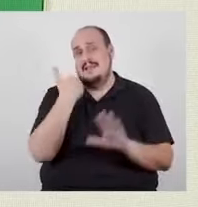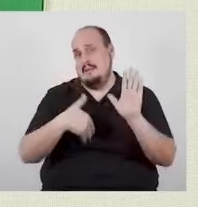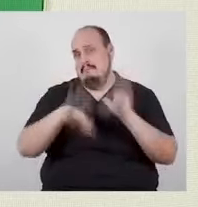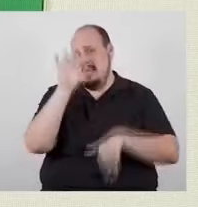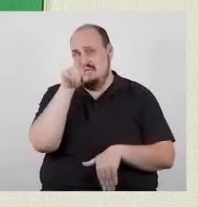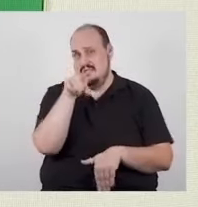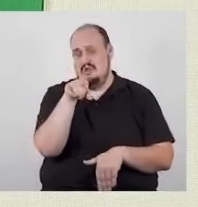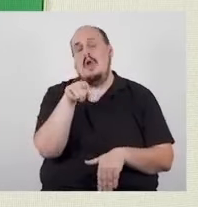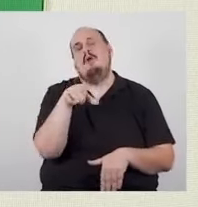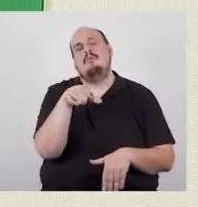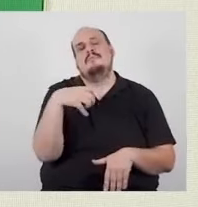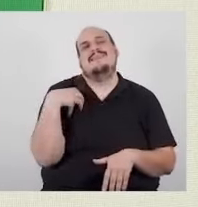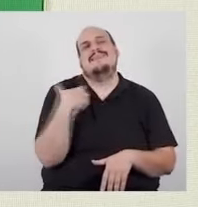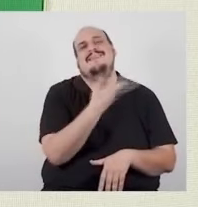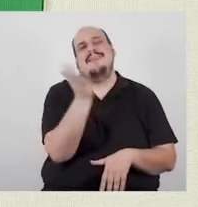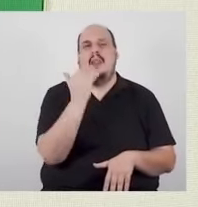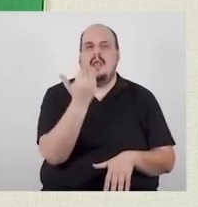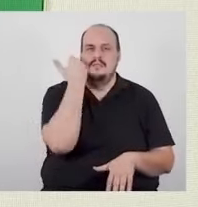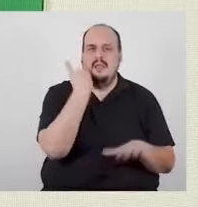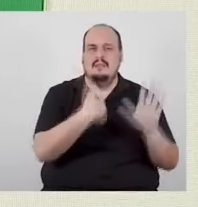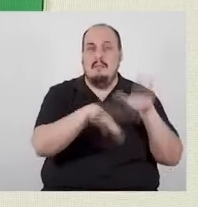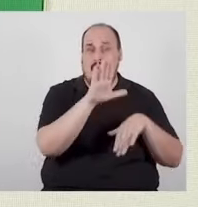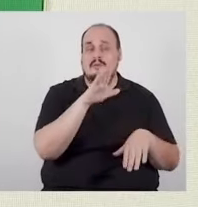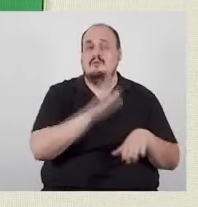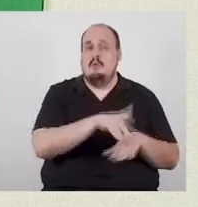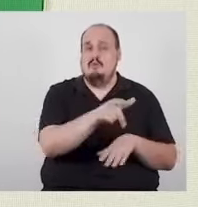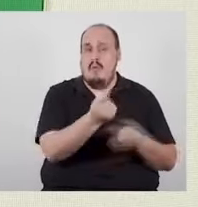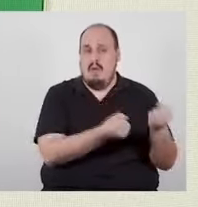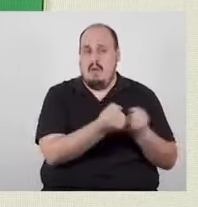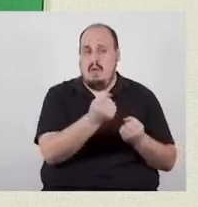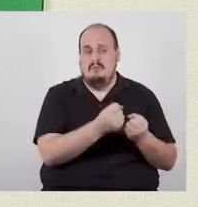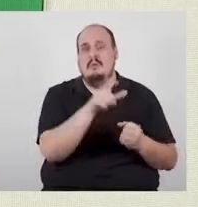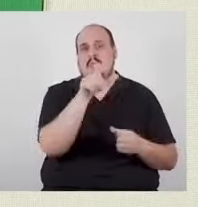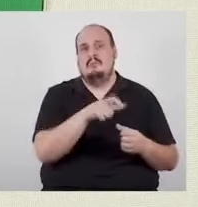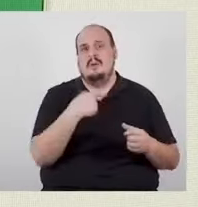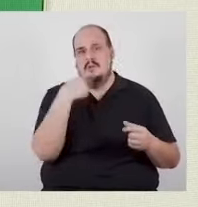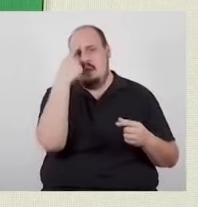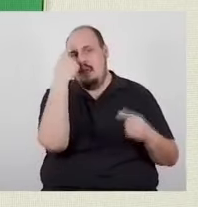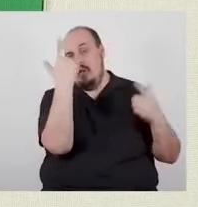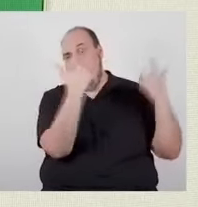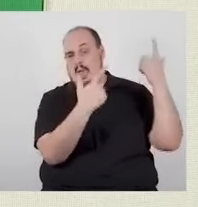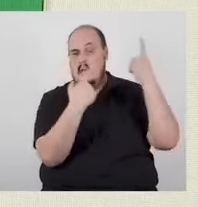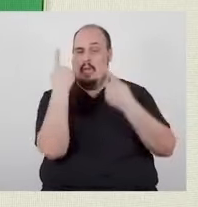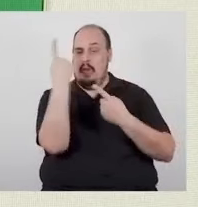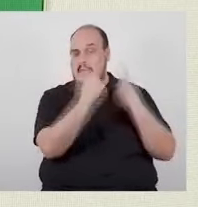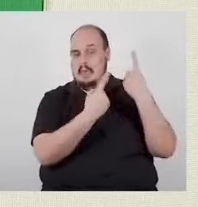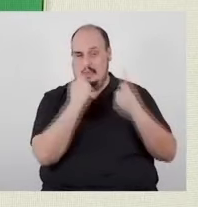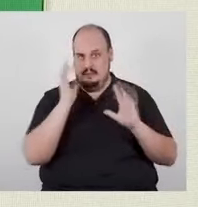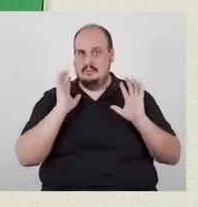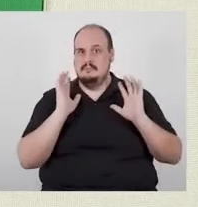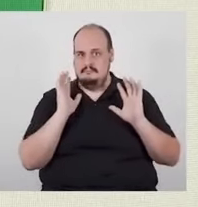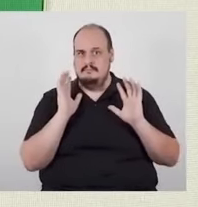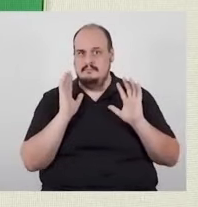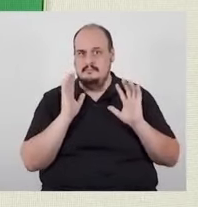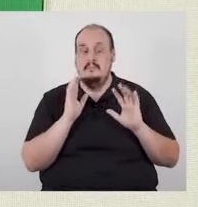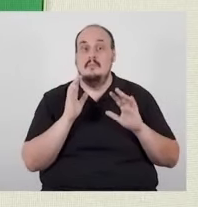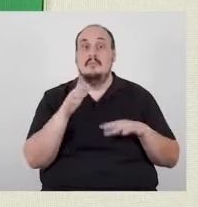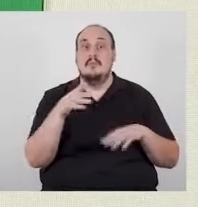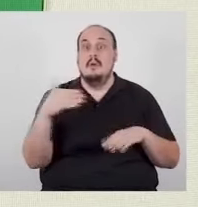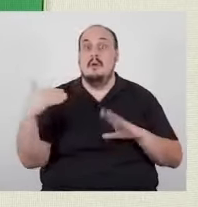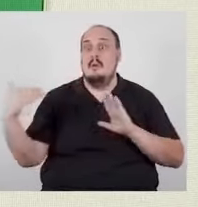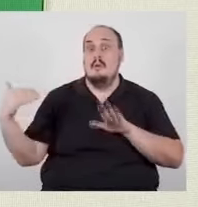gran parte de los accidentes viales, tiene que ver con el estado alterado de aquel que maneja. Y a veces por ahí no sos vos el que